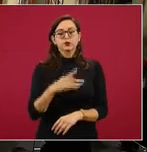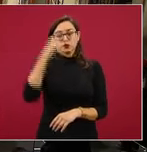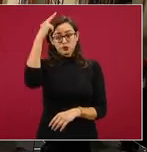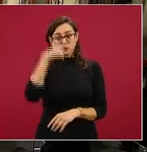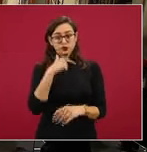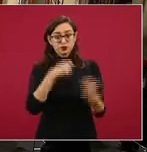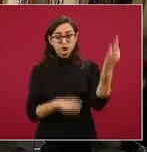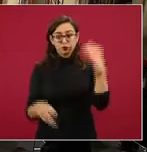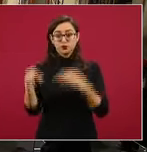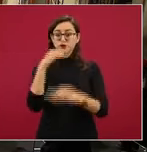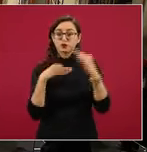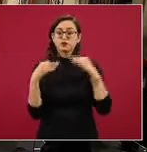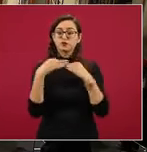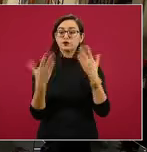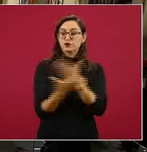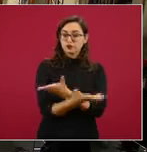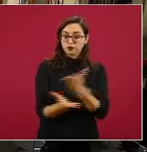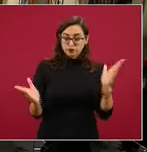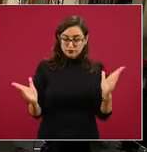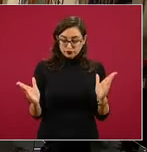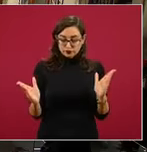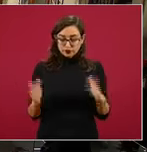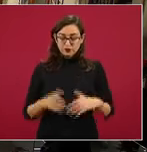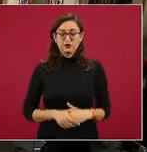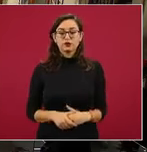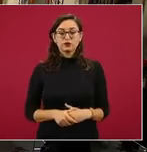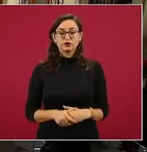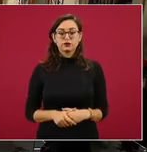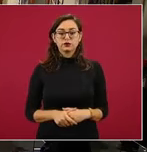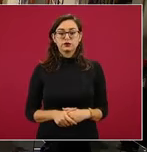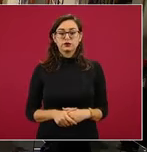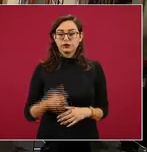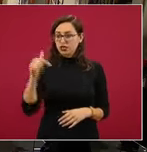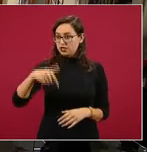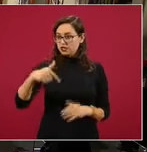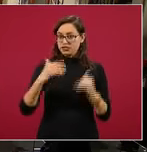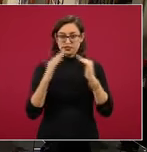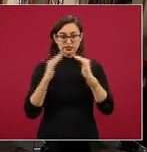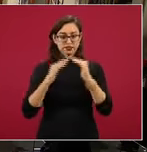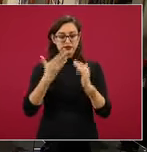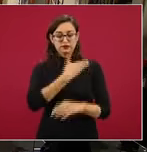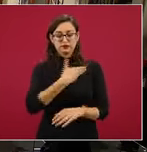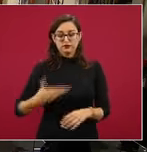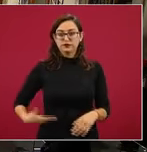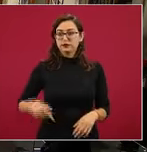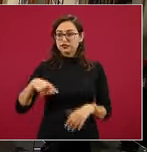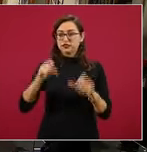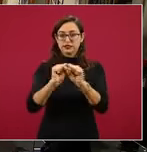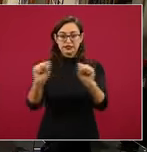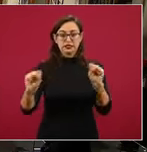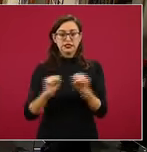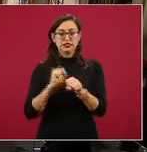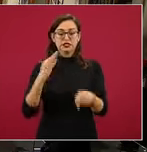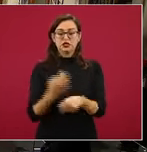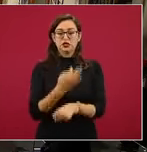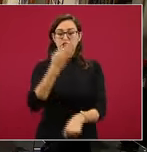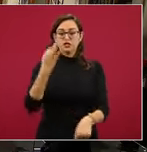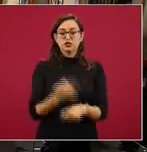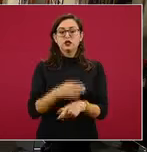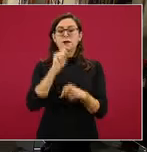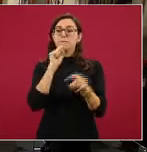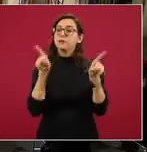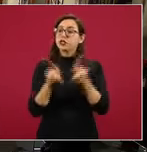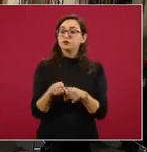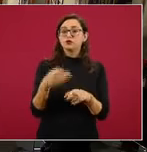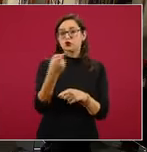noches. Tengan todas y todos aquí en Palacio Nacional, Salón Tesorería y en sus casas, desde donde